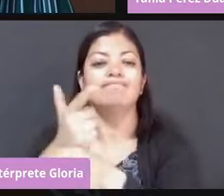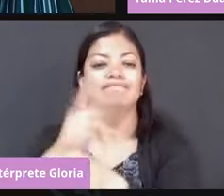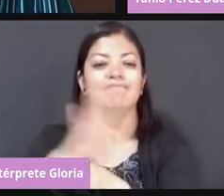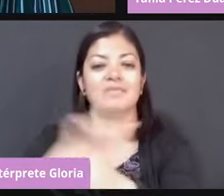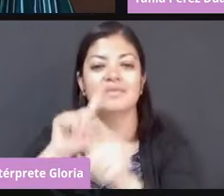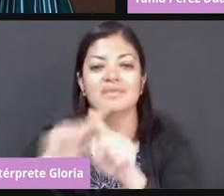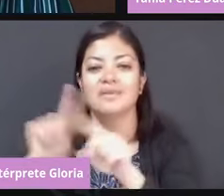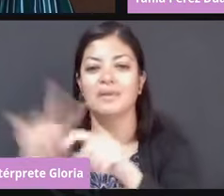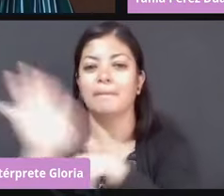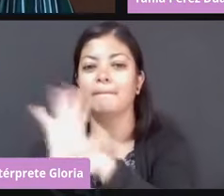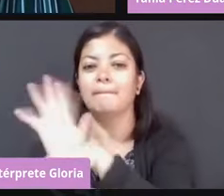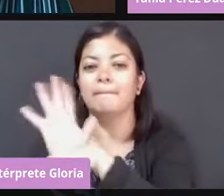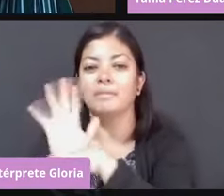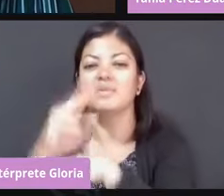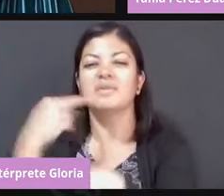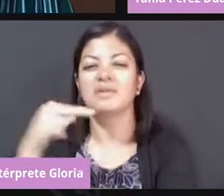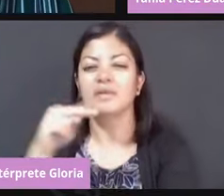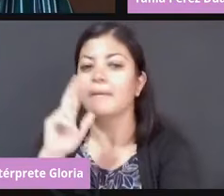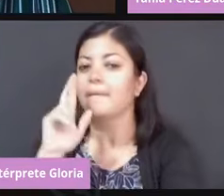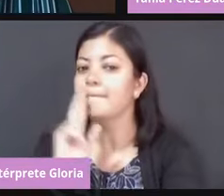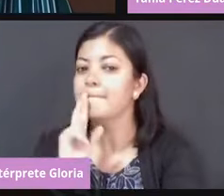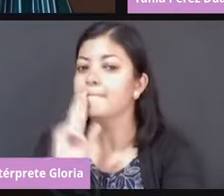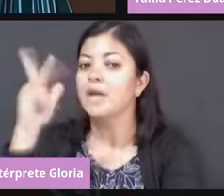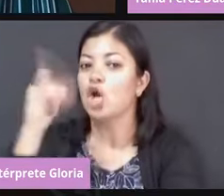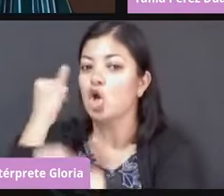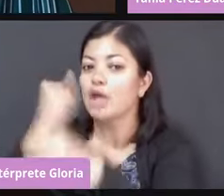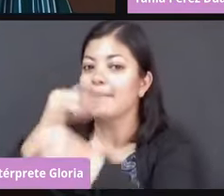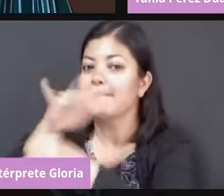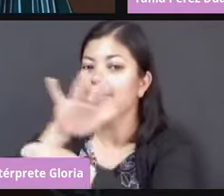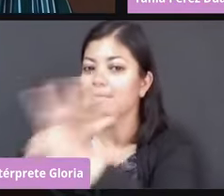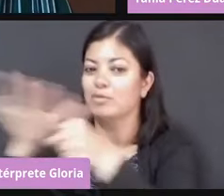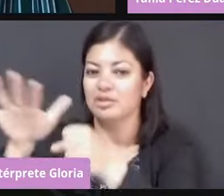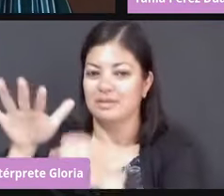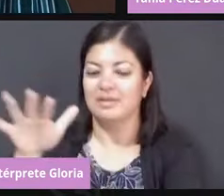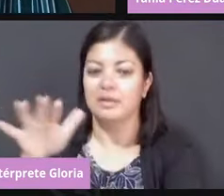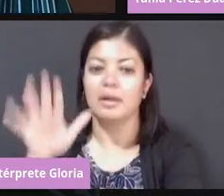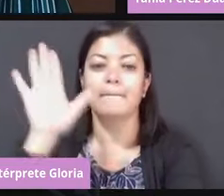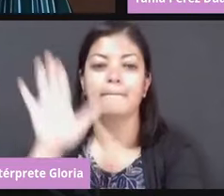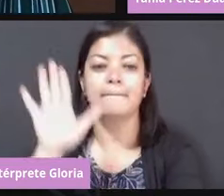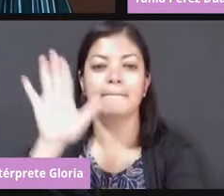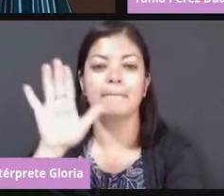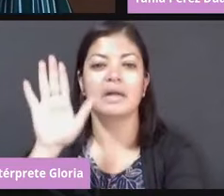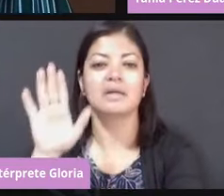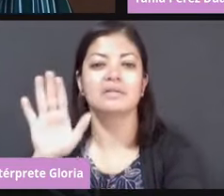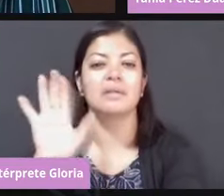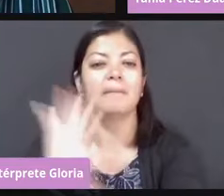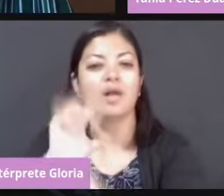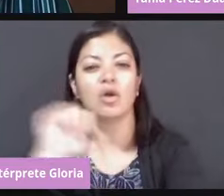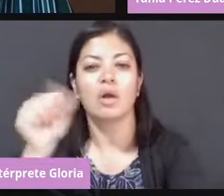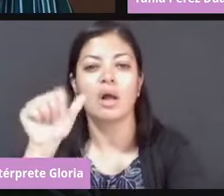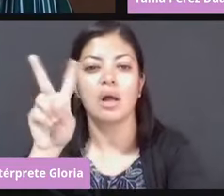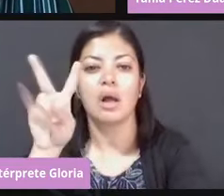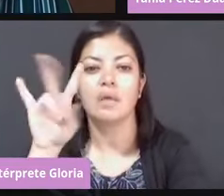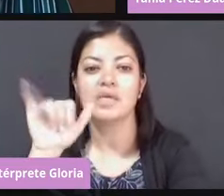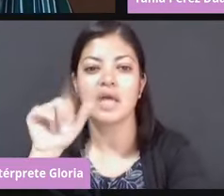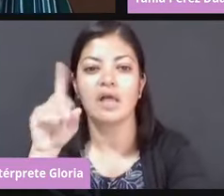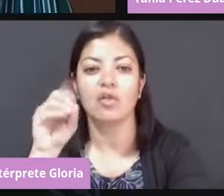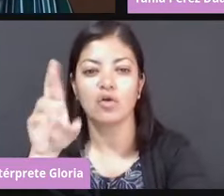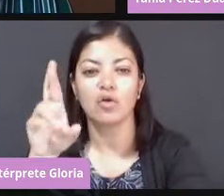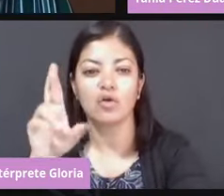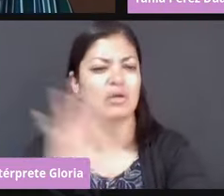de Mejor Imposible, o sea, realmente como del Aviador. O sea, hay como